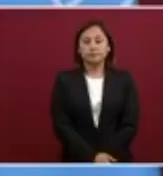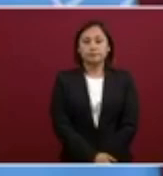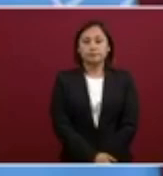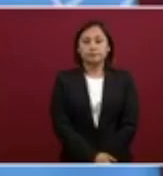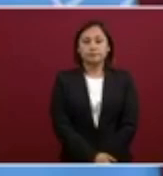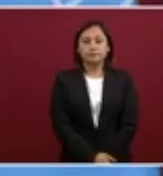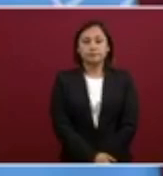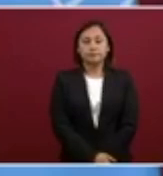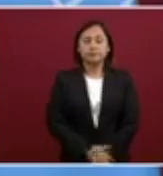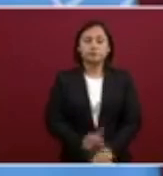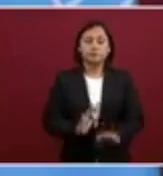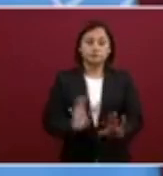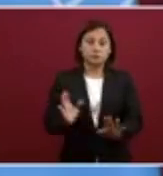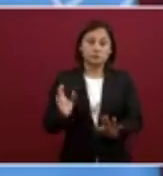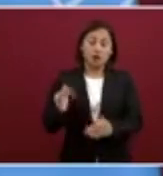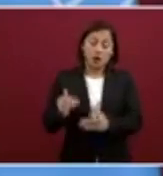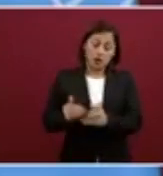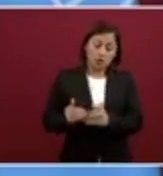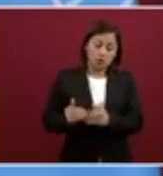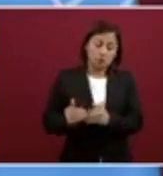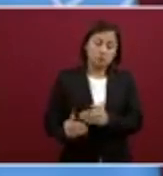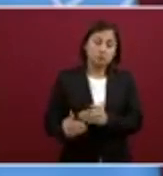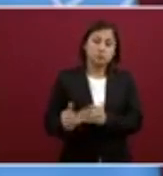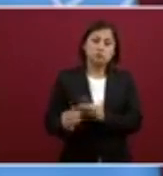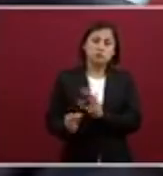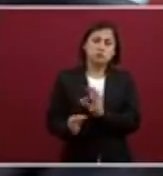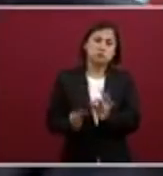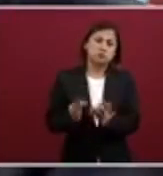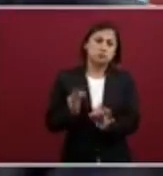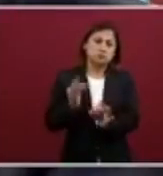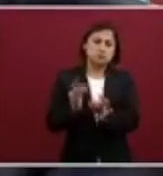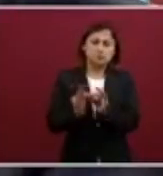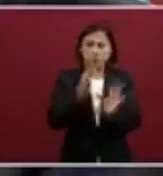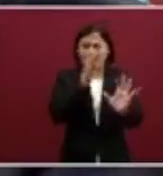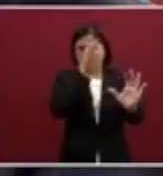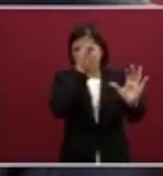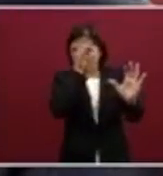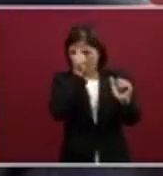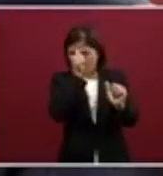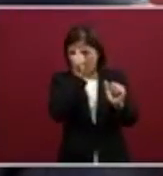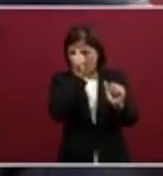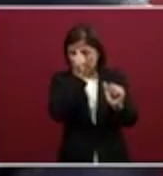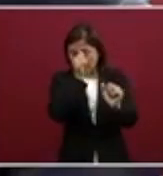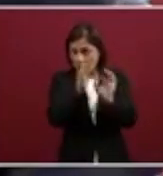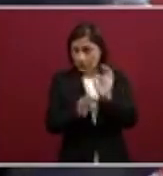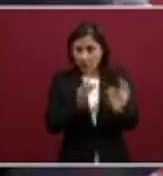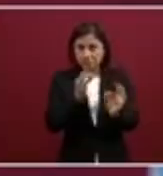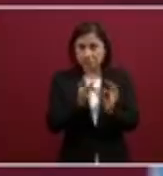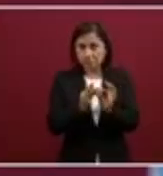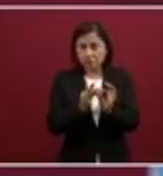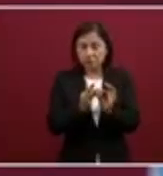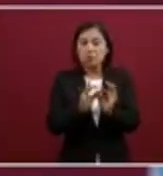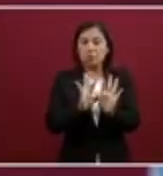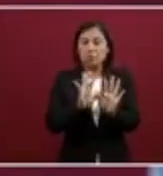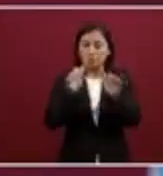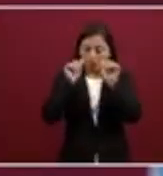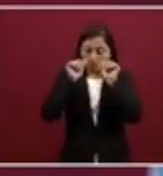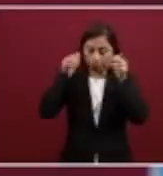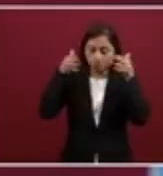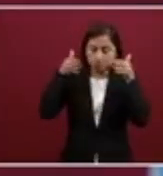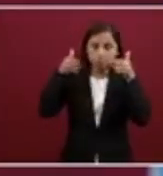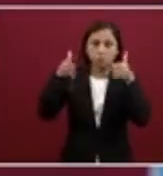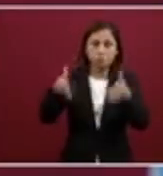el trabajo que falta, si se logra este acuerdo, vamos a atender las causas del